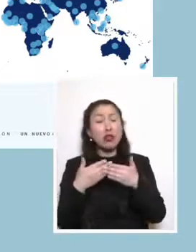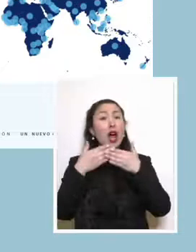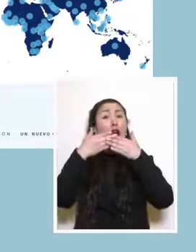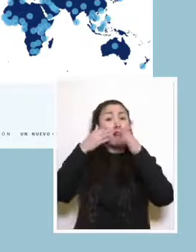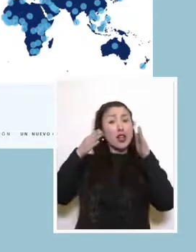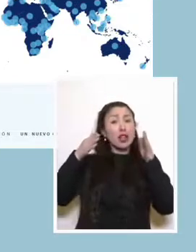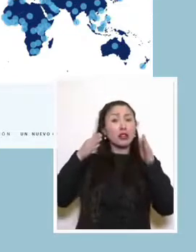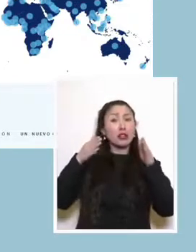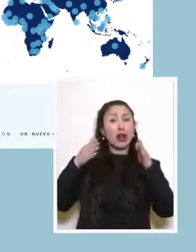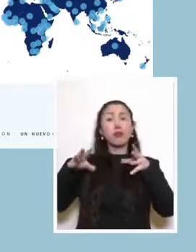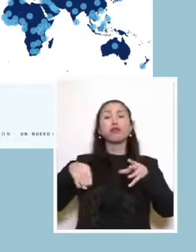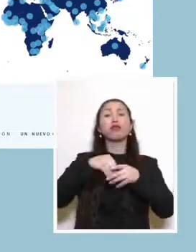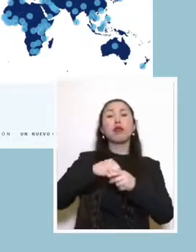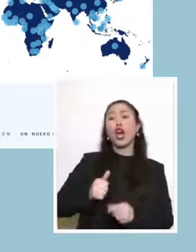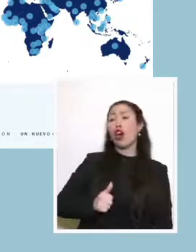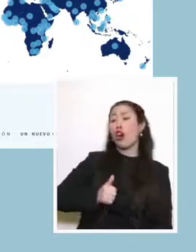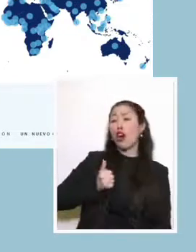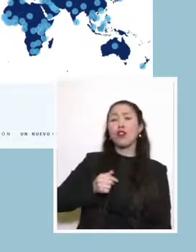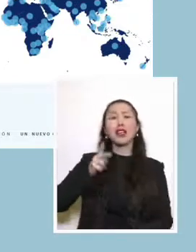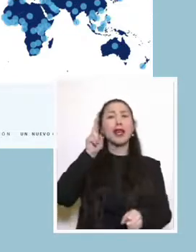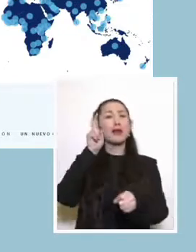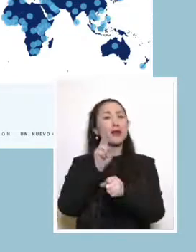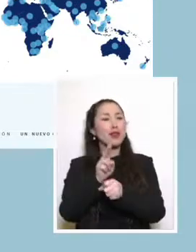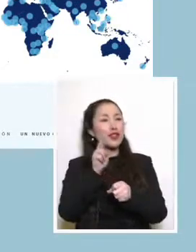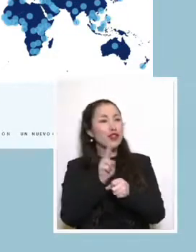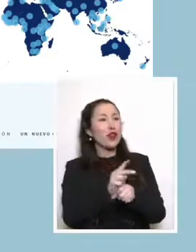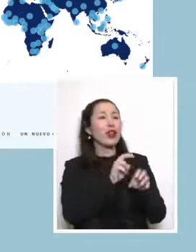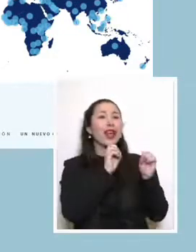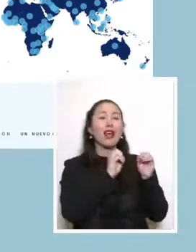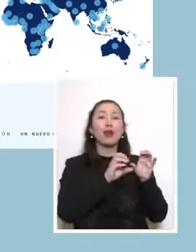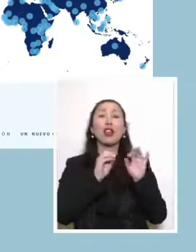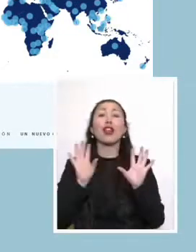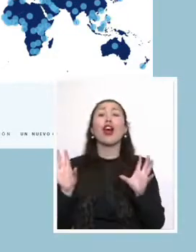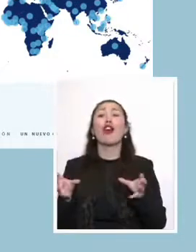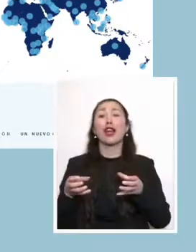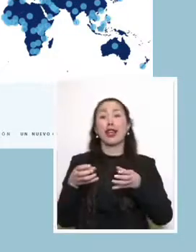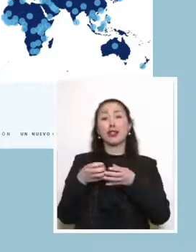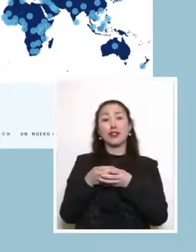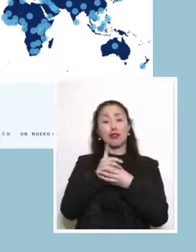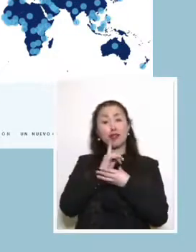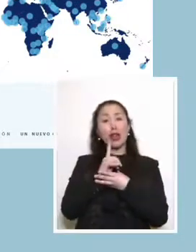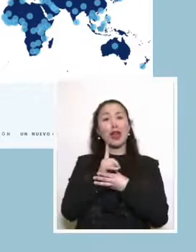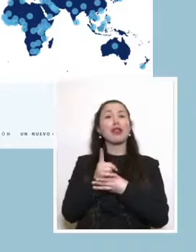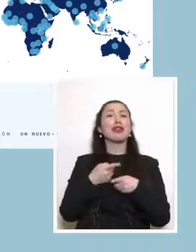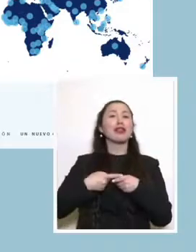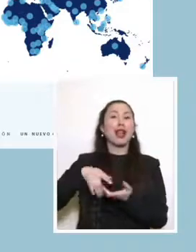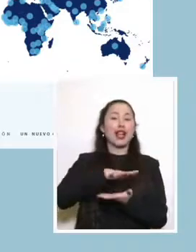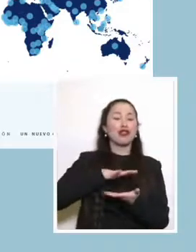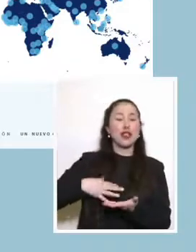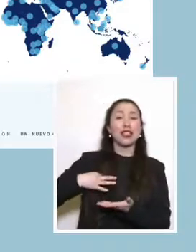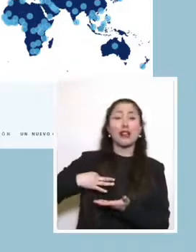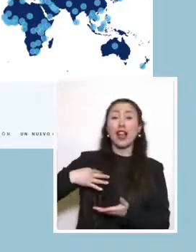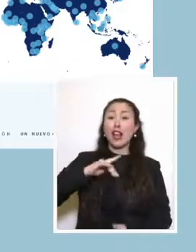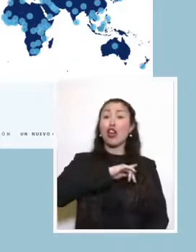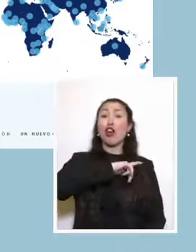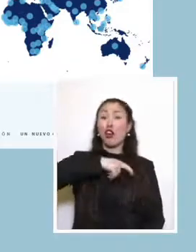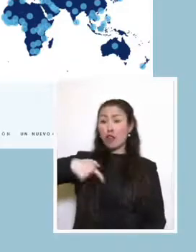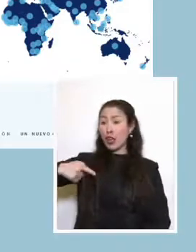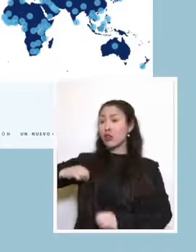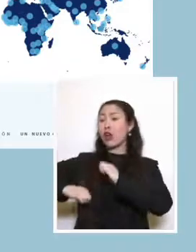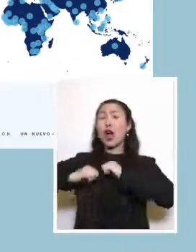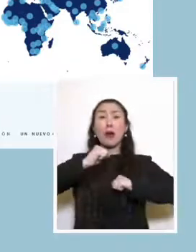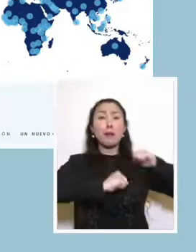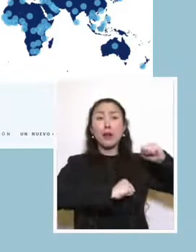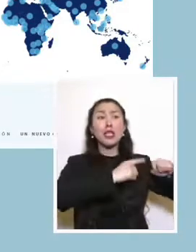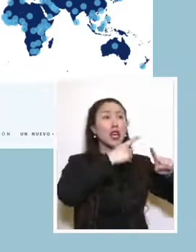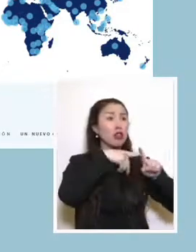a jóvenes, profesores, educadores, organizaciones de la sociedad civil, gobiernos y empresas y